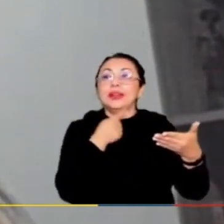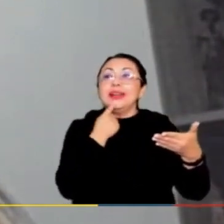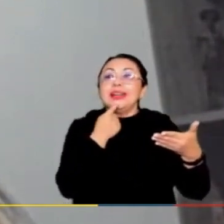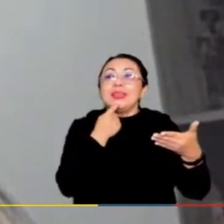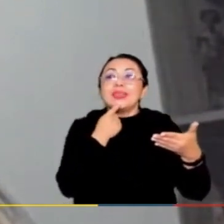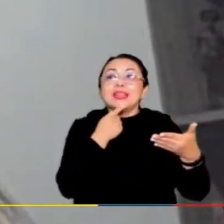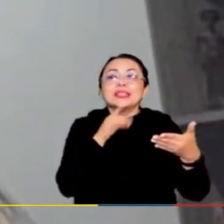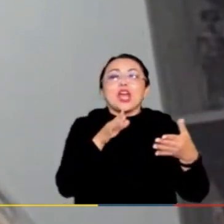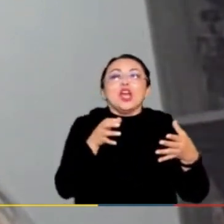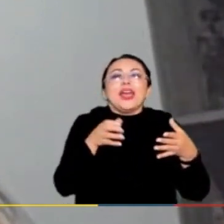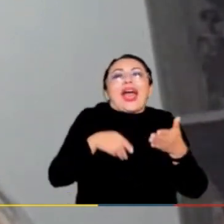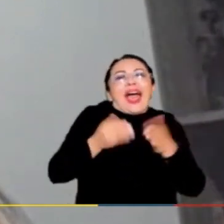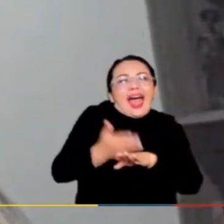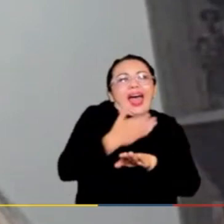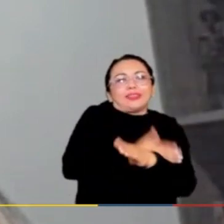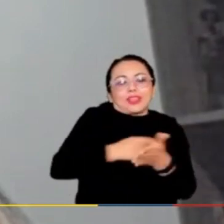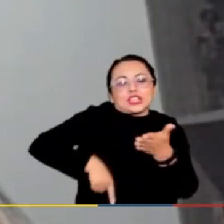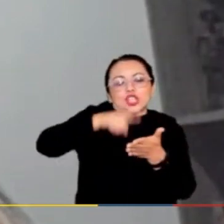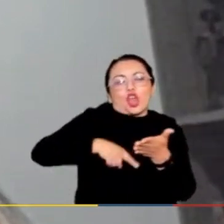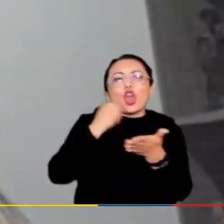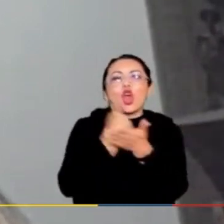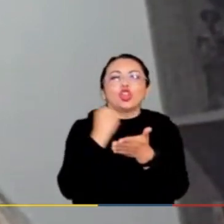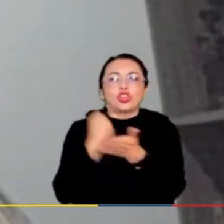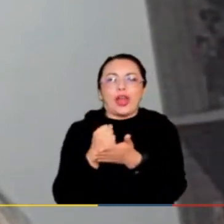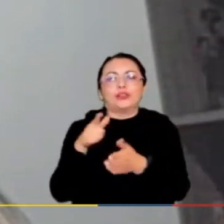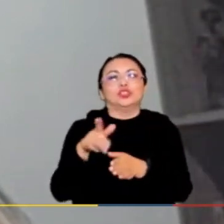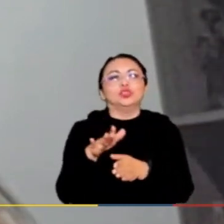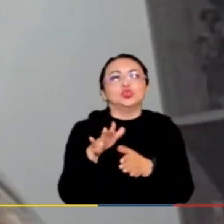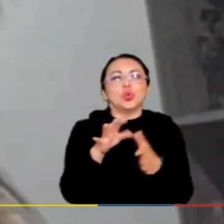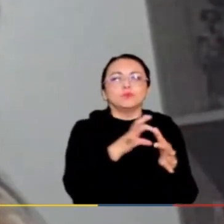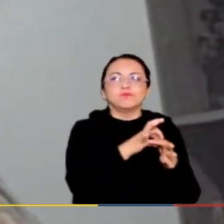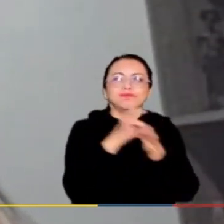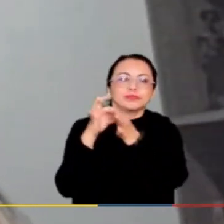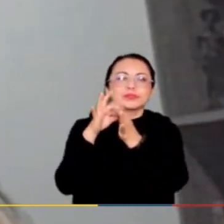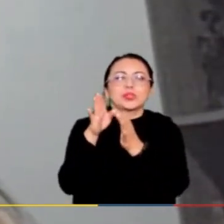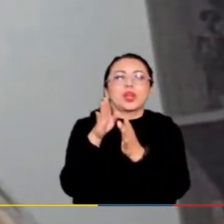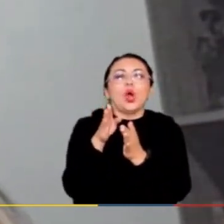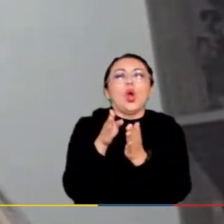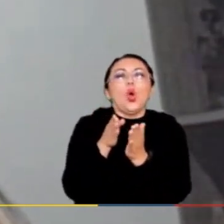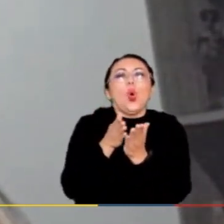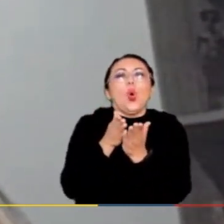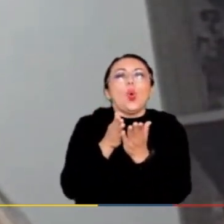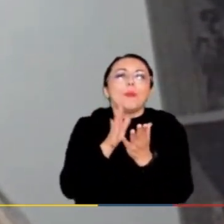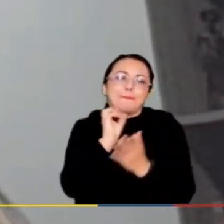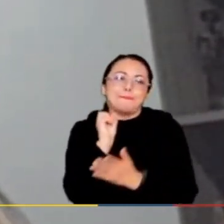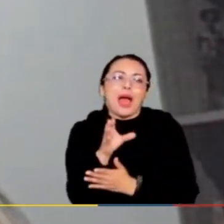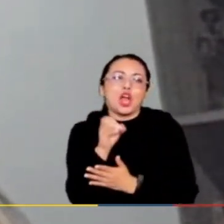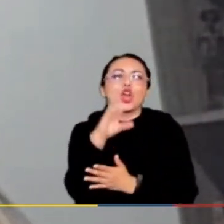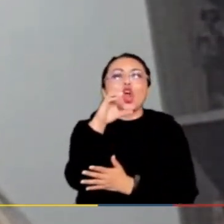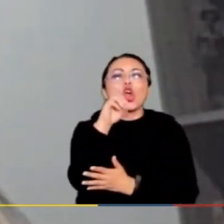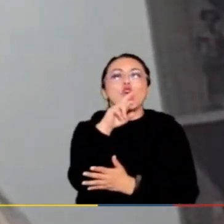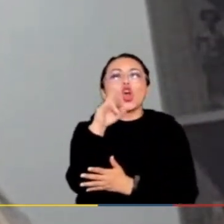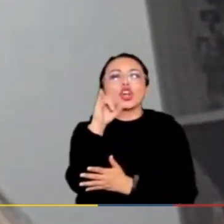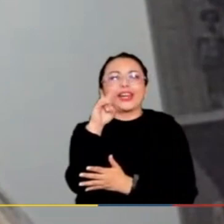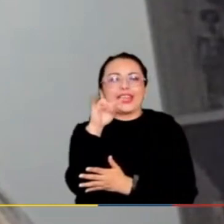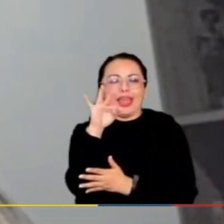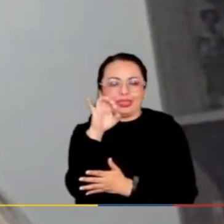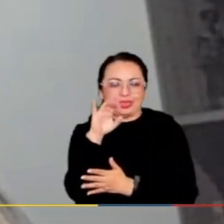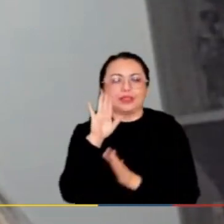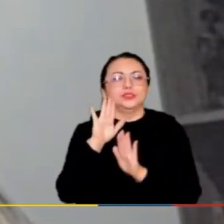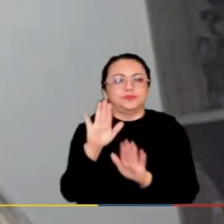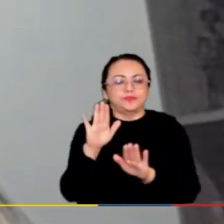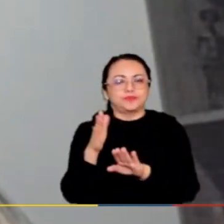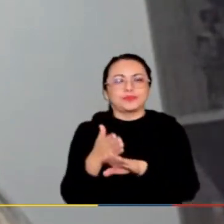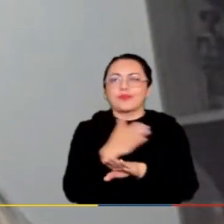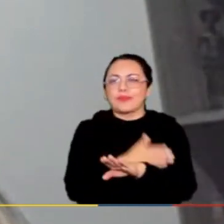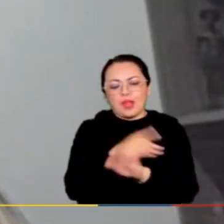de un conjunto de contratos coligados, cuenta corriente, mandato y compraventa, estando acreditados sus elementos esenciales. Aplicó